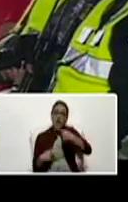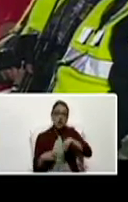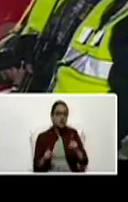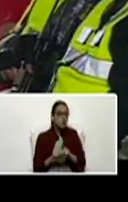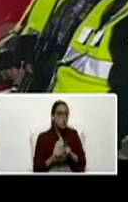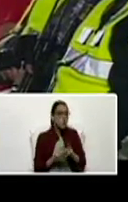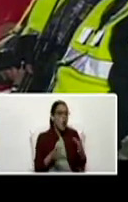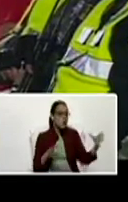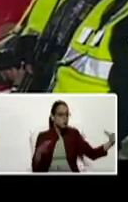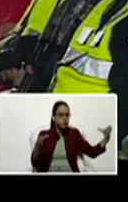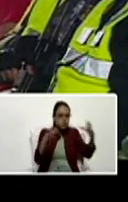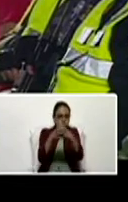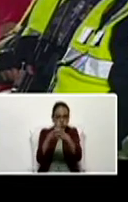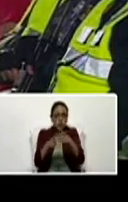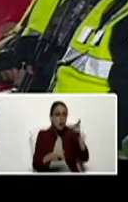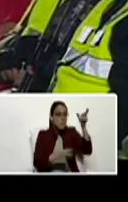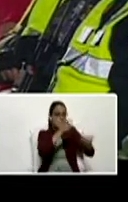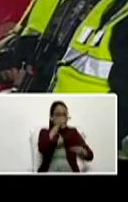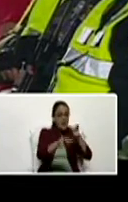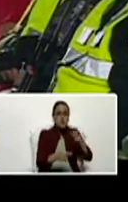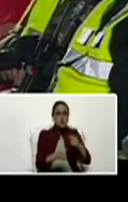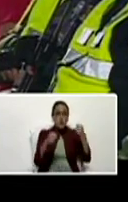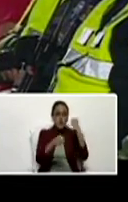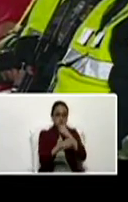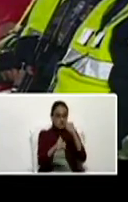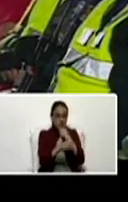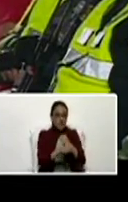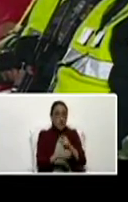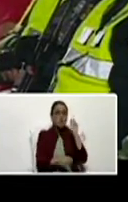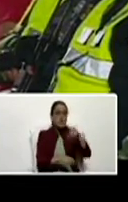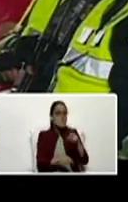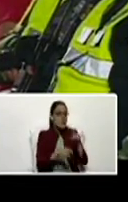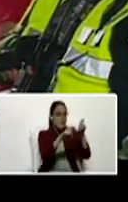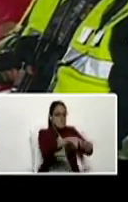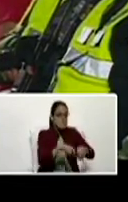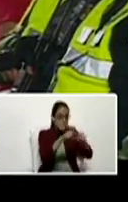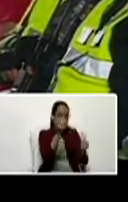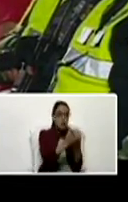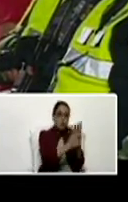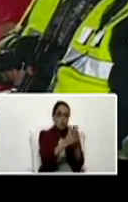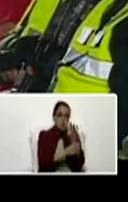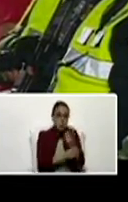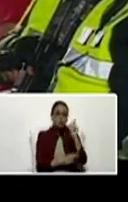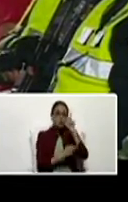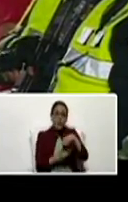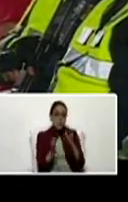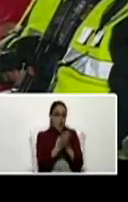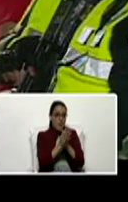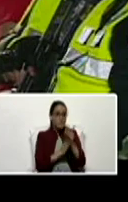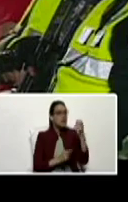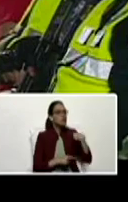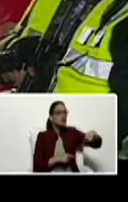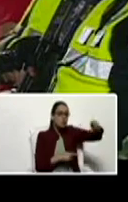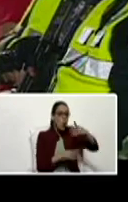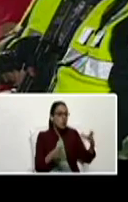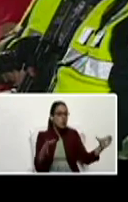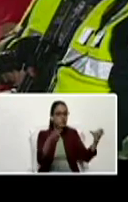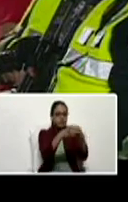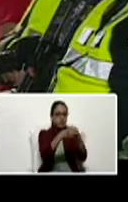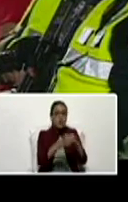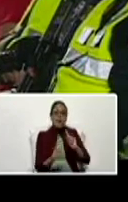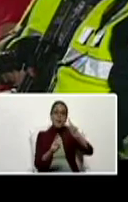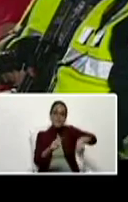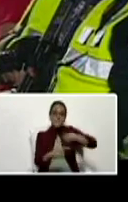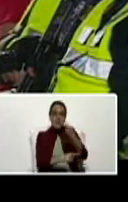a todos los comerciantes a todos los productores mi comandante y el día de mañana estará acá el ministro